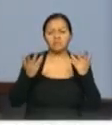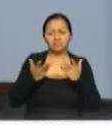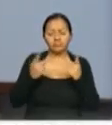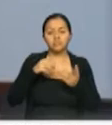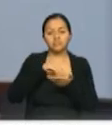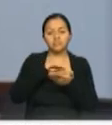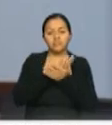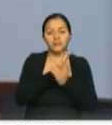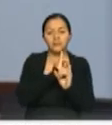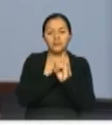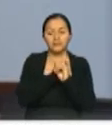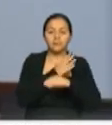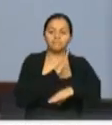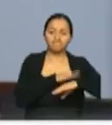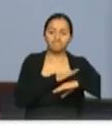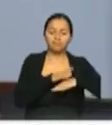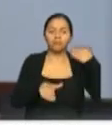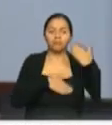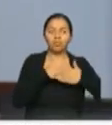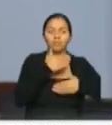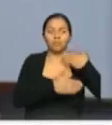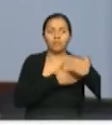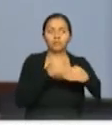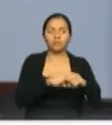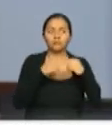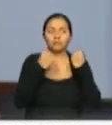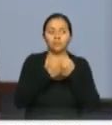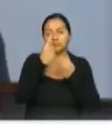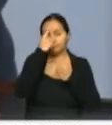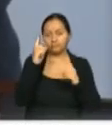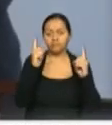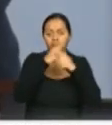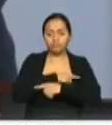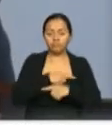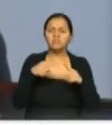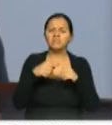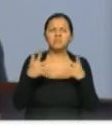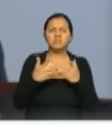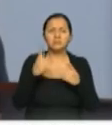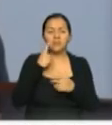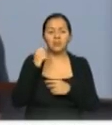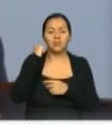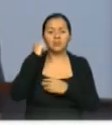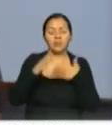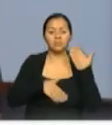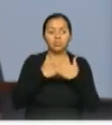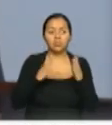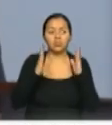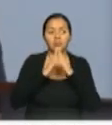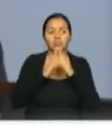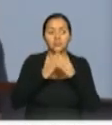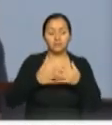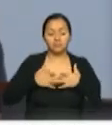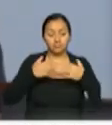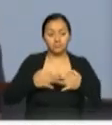la institución llamada a liderar un proceso social de cambio en la que el derecho a la vivienda